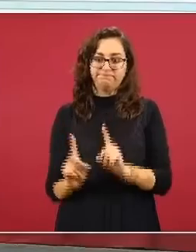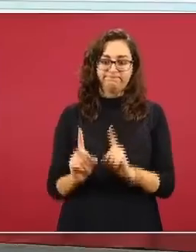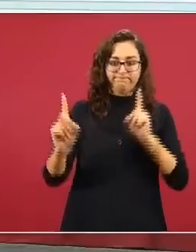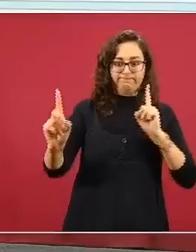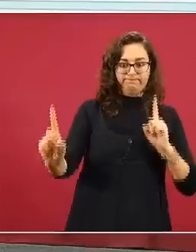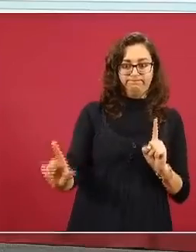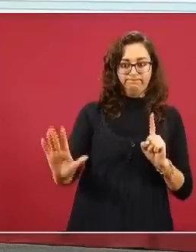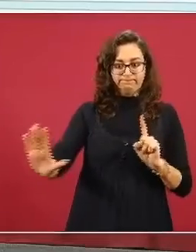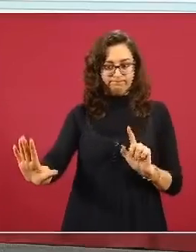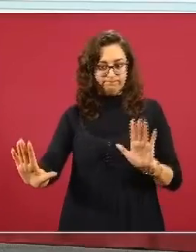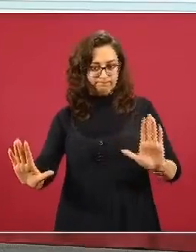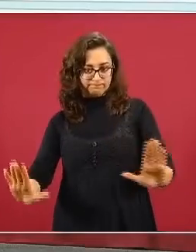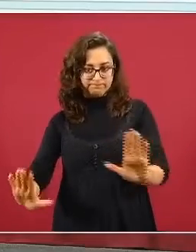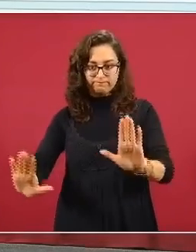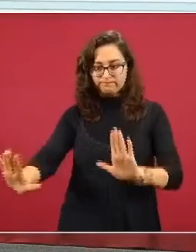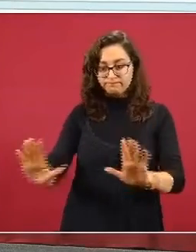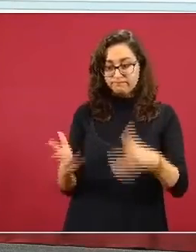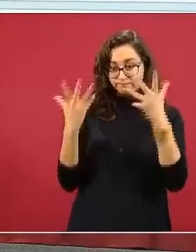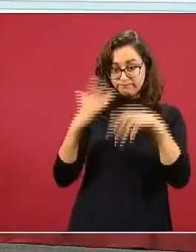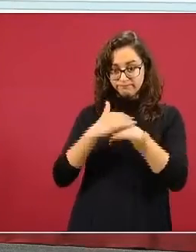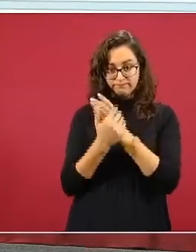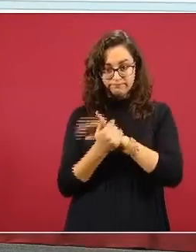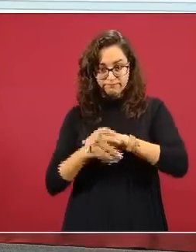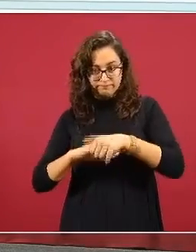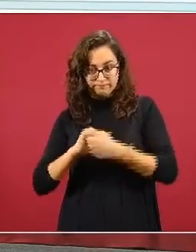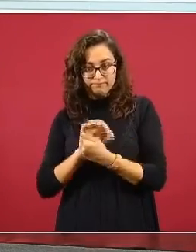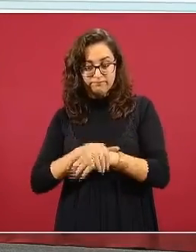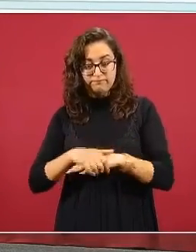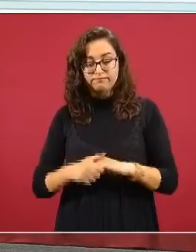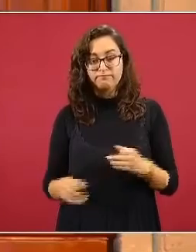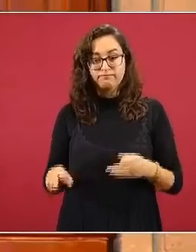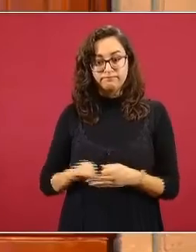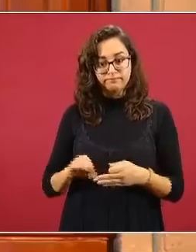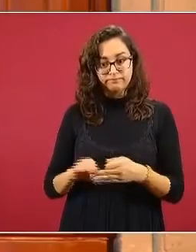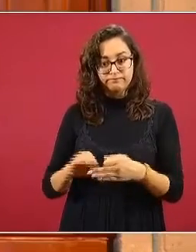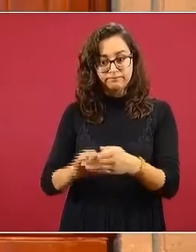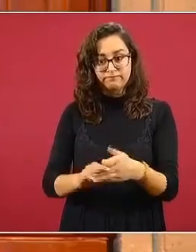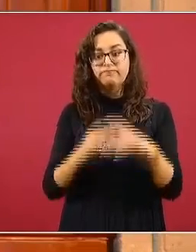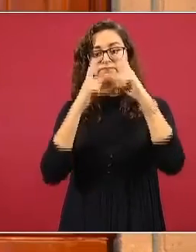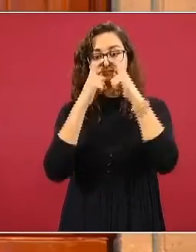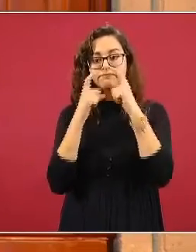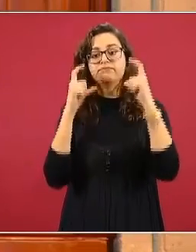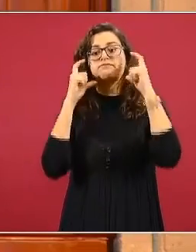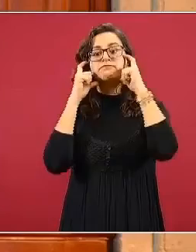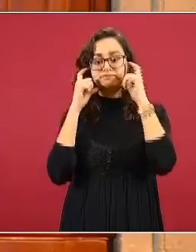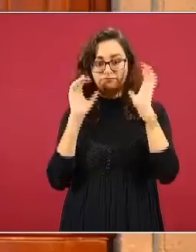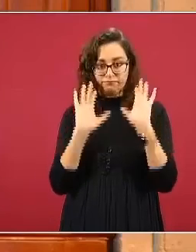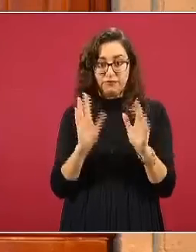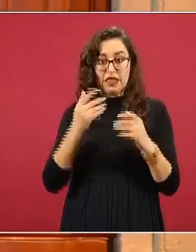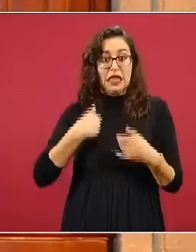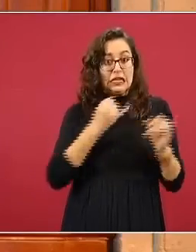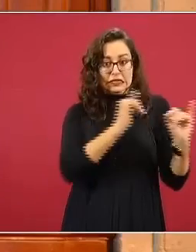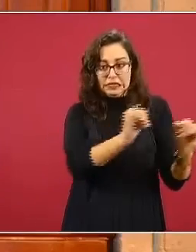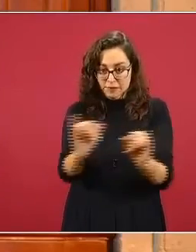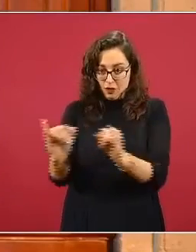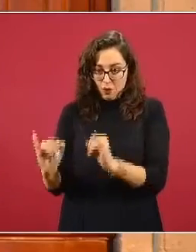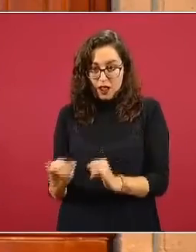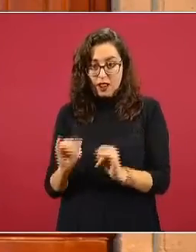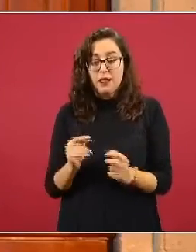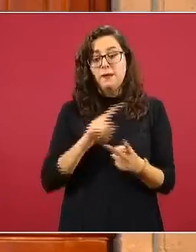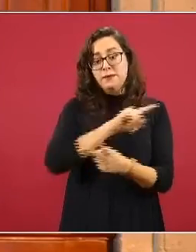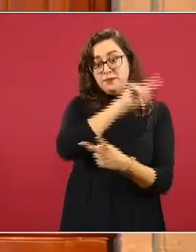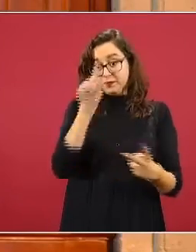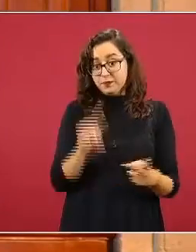manos, uso adecuado de cubrebocas, pero también las medidas que podemos hacer de manera colectiva, que son precisamente aquellas que, si